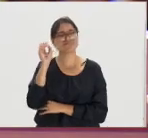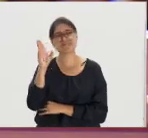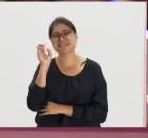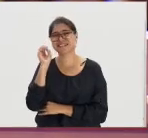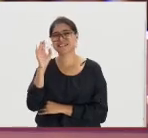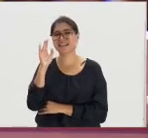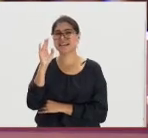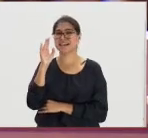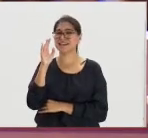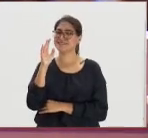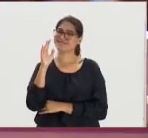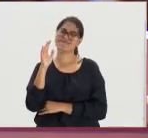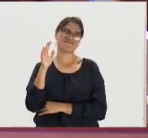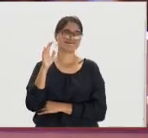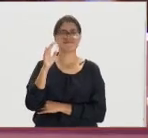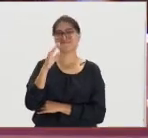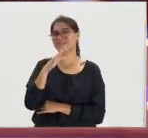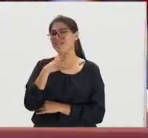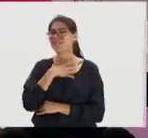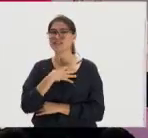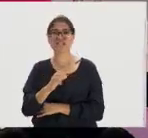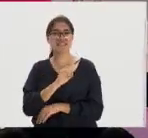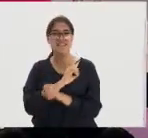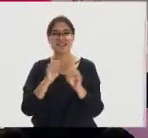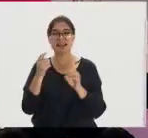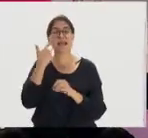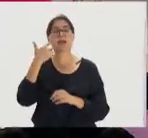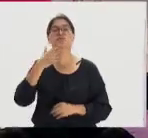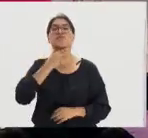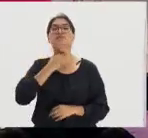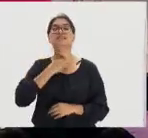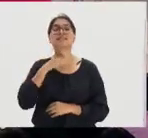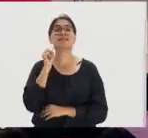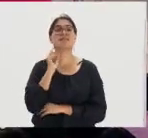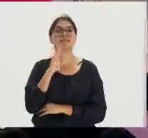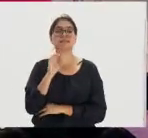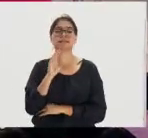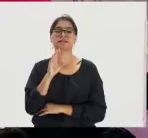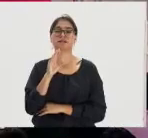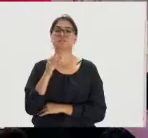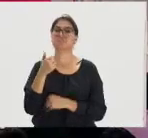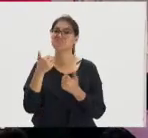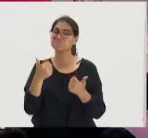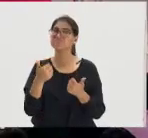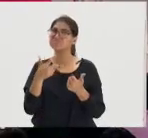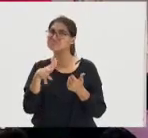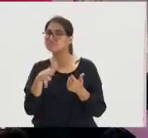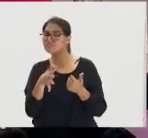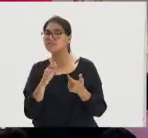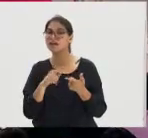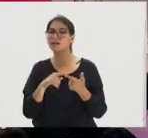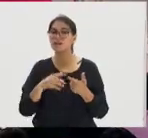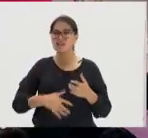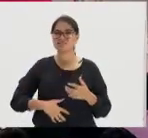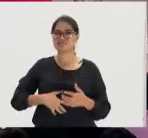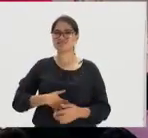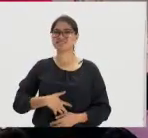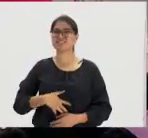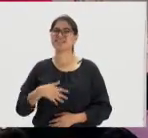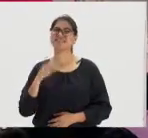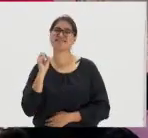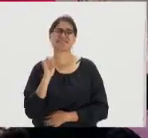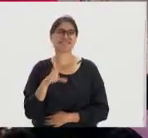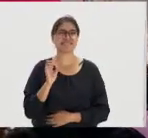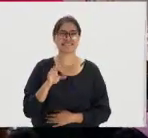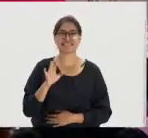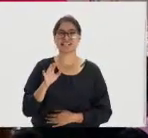Horrible. El dolor de garganta se maneja. El dolor de oído, el dolor de estómago. El dolor de cabeza,